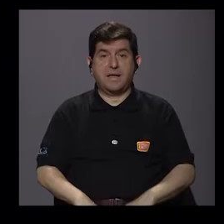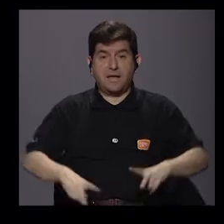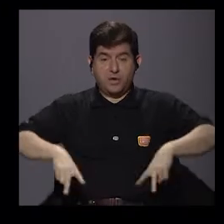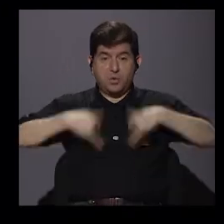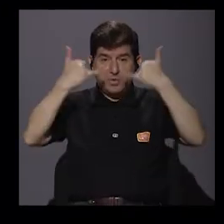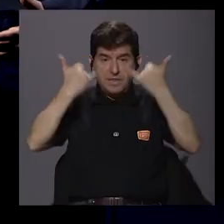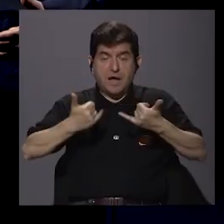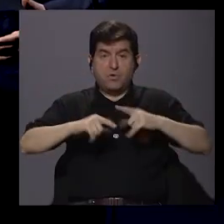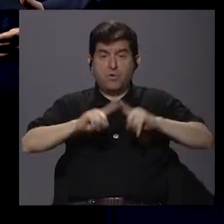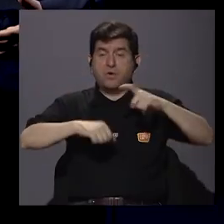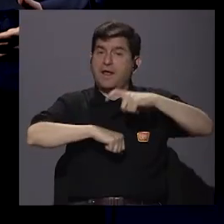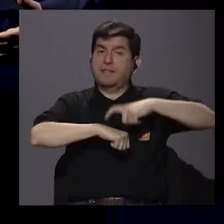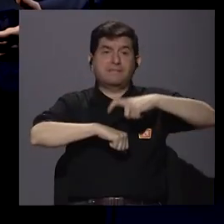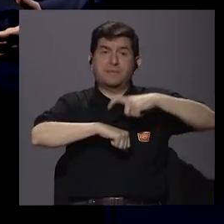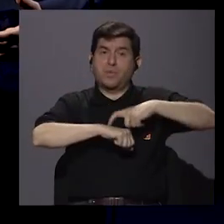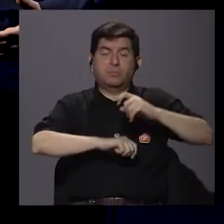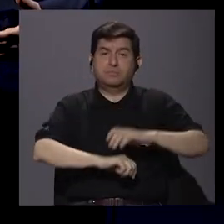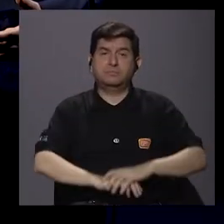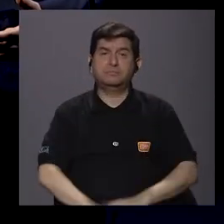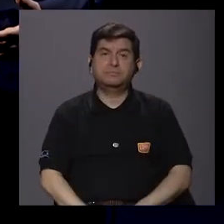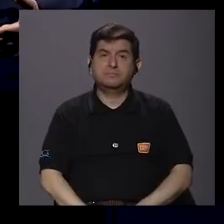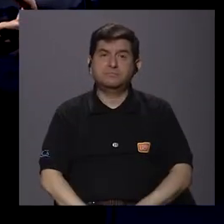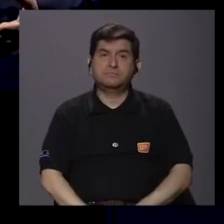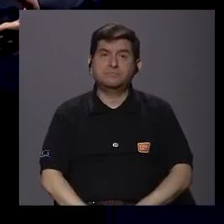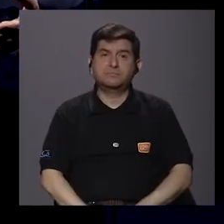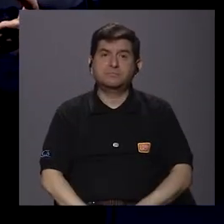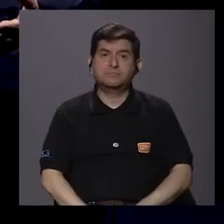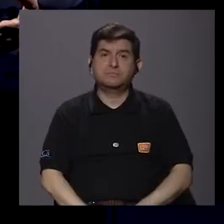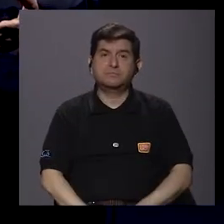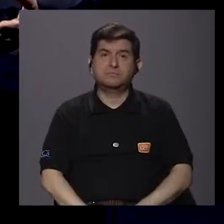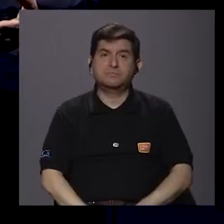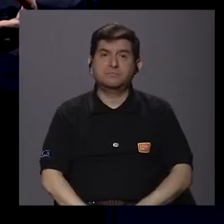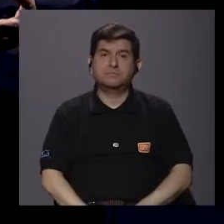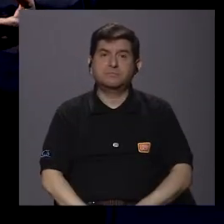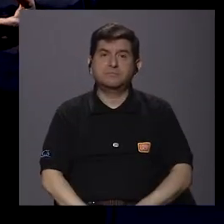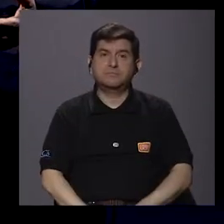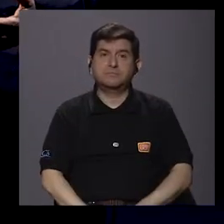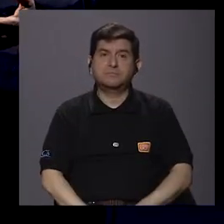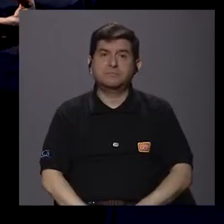duración de la vida ahora es otra y